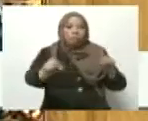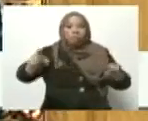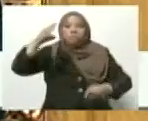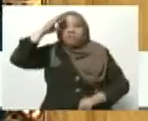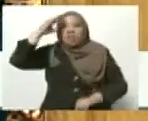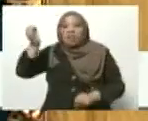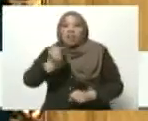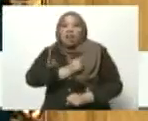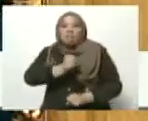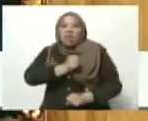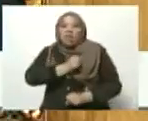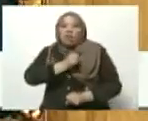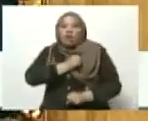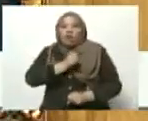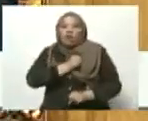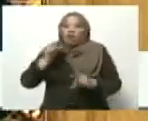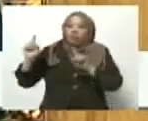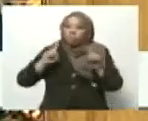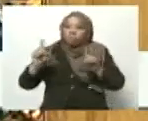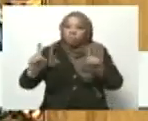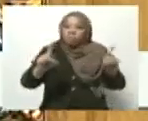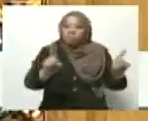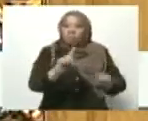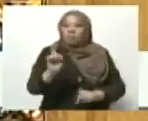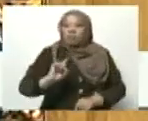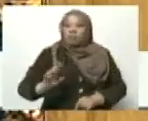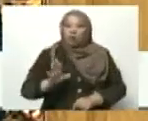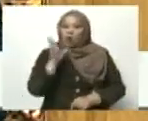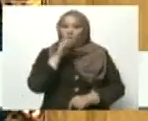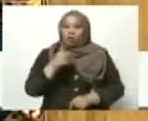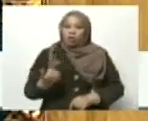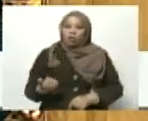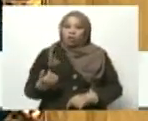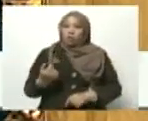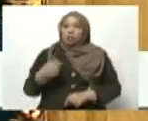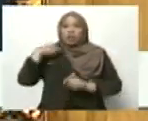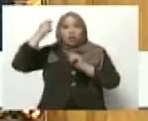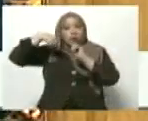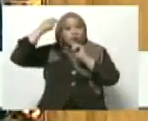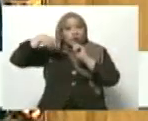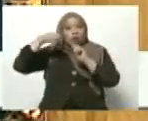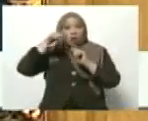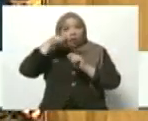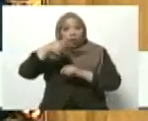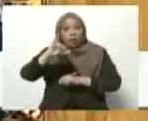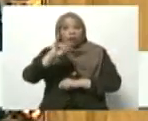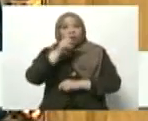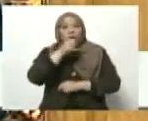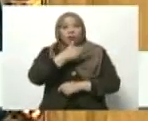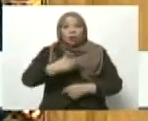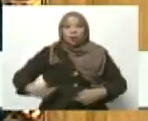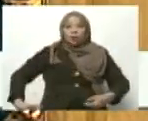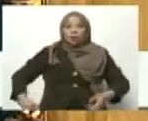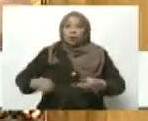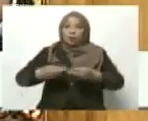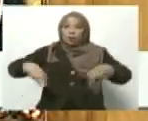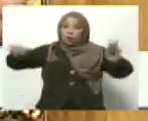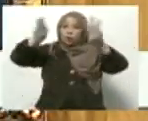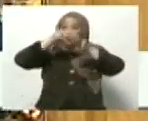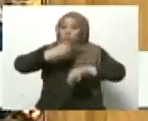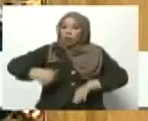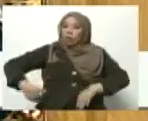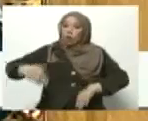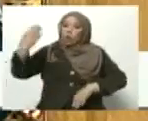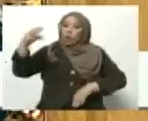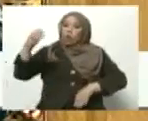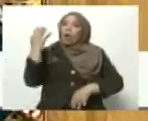pasar, se lo paso luego, el video exacto donde él, al lado del presidente Duque, en las Naciones Unidas, en una reunión que tuvieron en septiembre, se burla